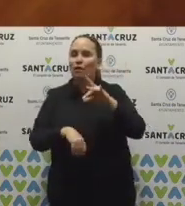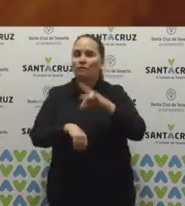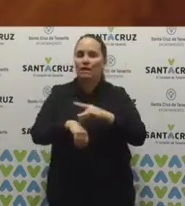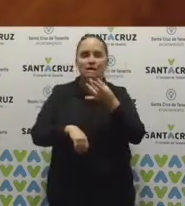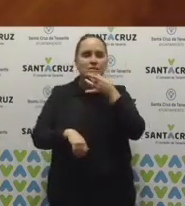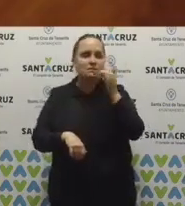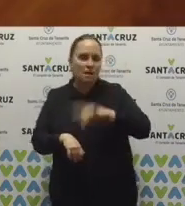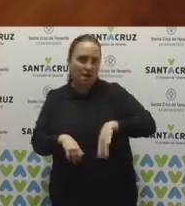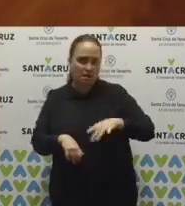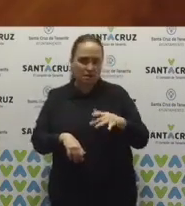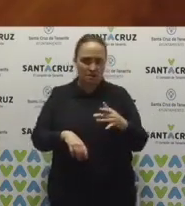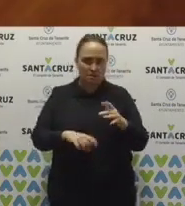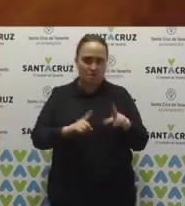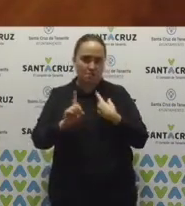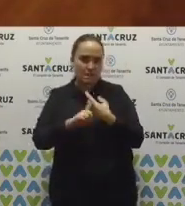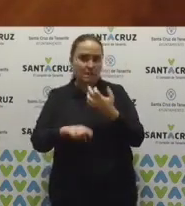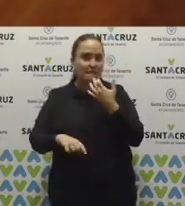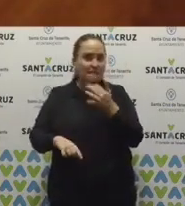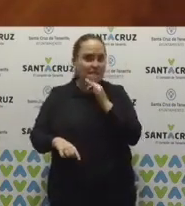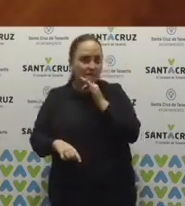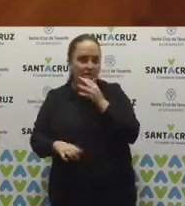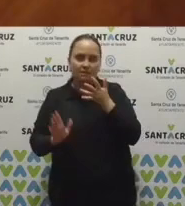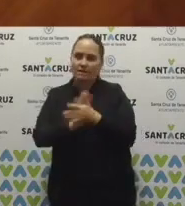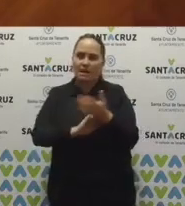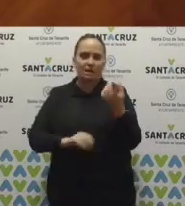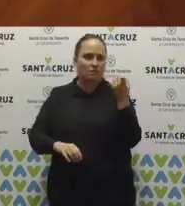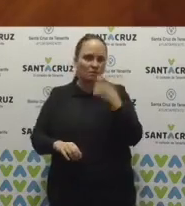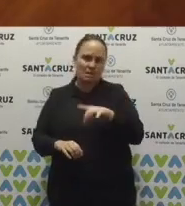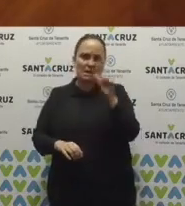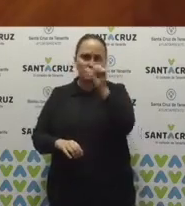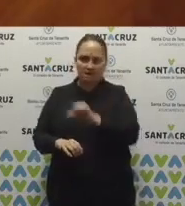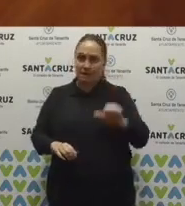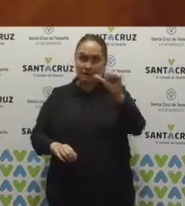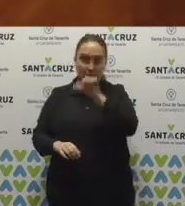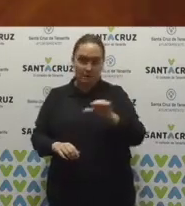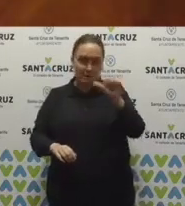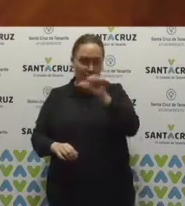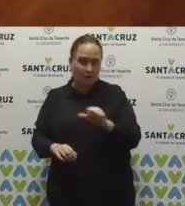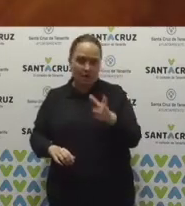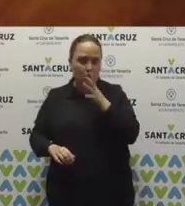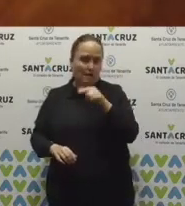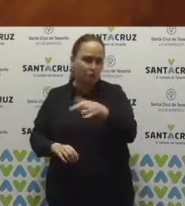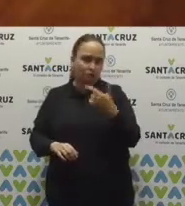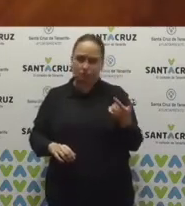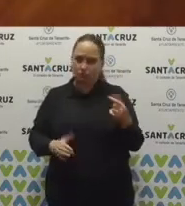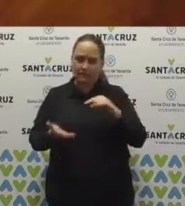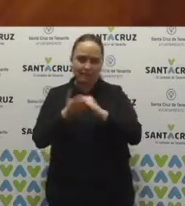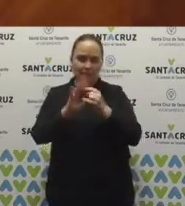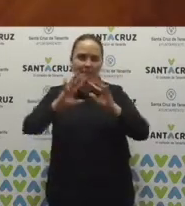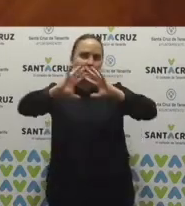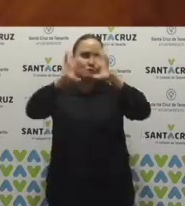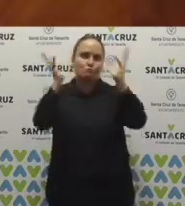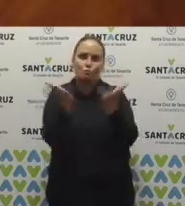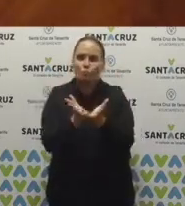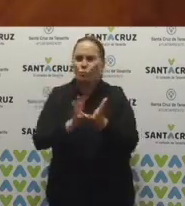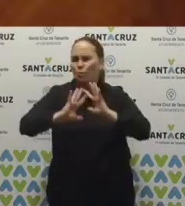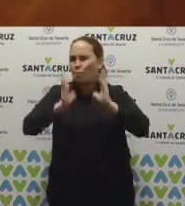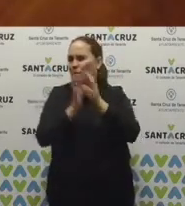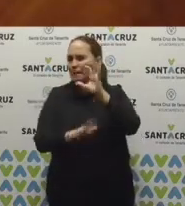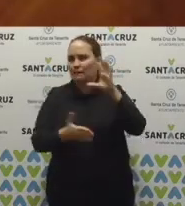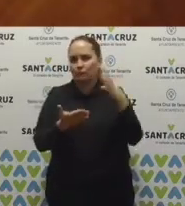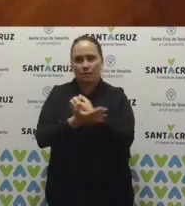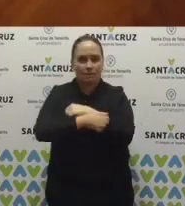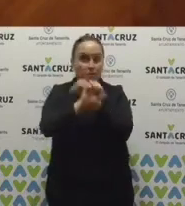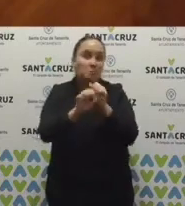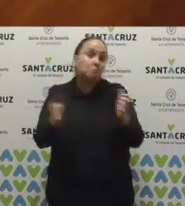sencillo no hace falta que ustedes haga un test semanal porque soy insostenible para todo el sistema del mundo mundial pero bueno oye